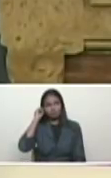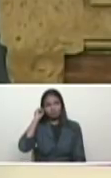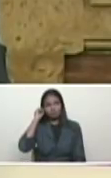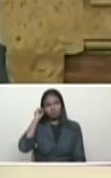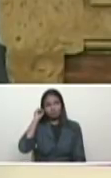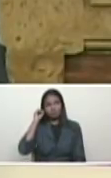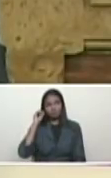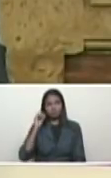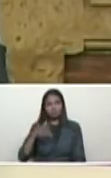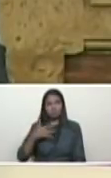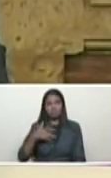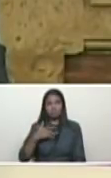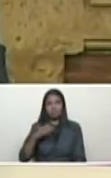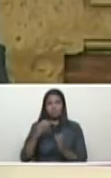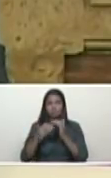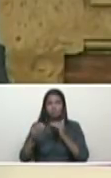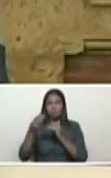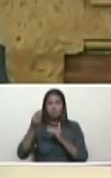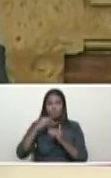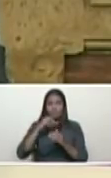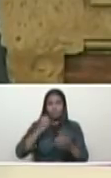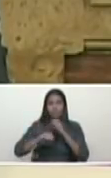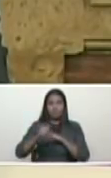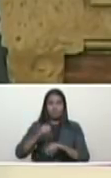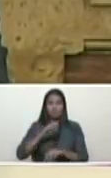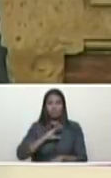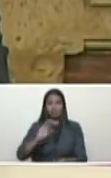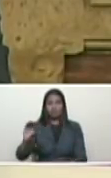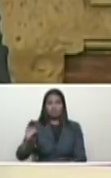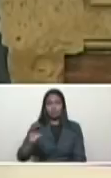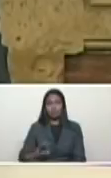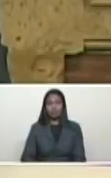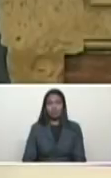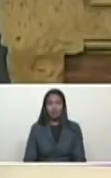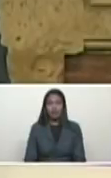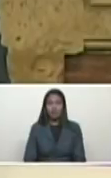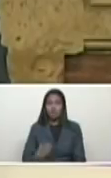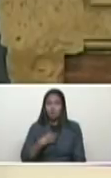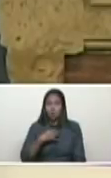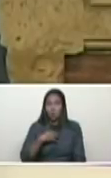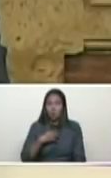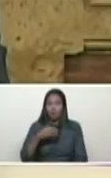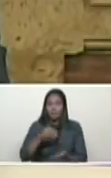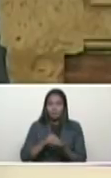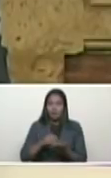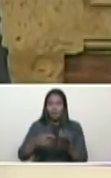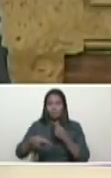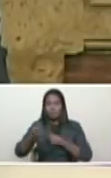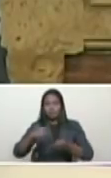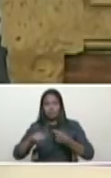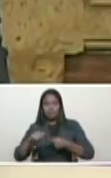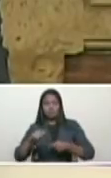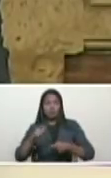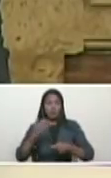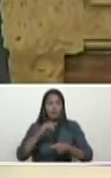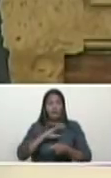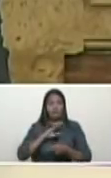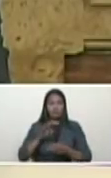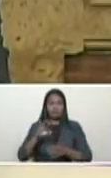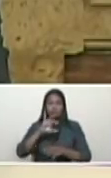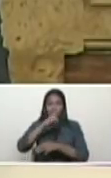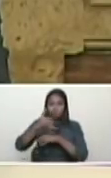por el sentimiento más genuina de defensa de la patria y no poderse jamás al servicio de planes imperialista